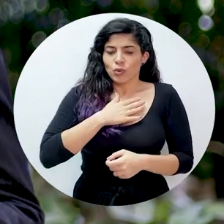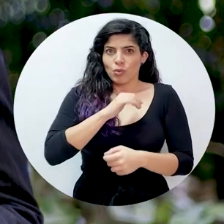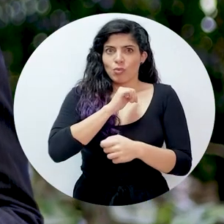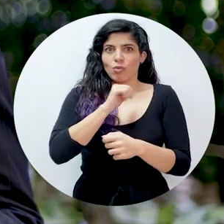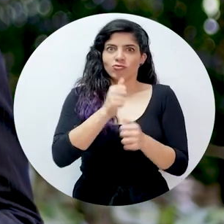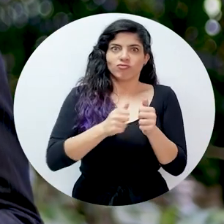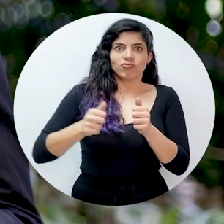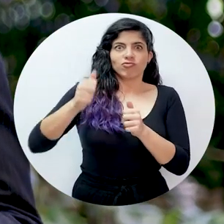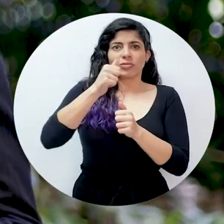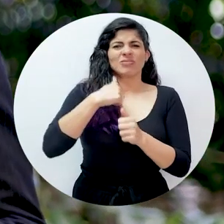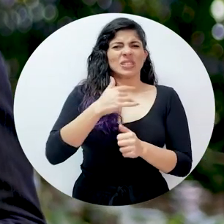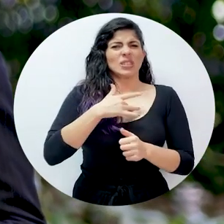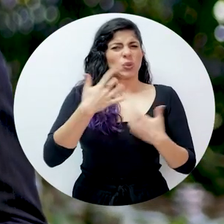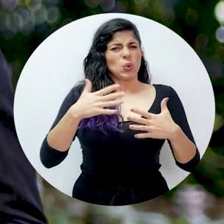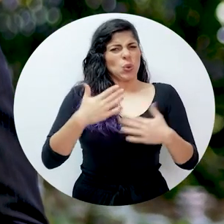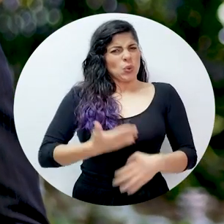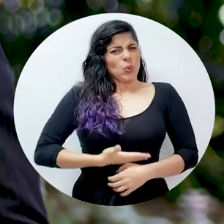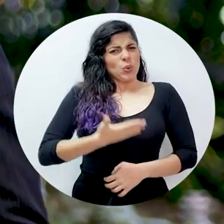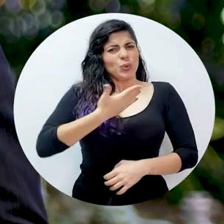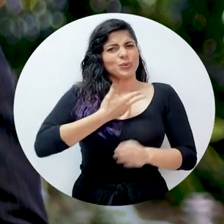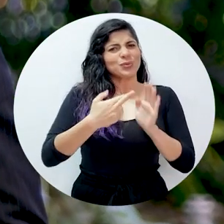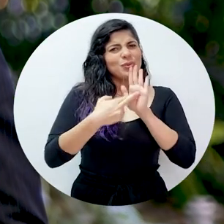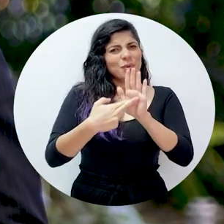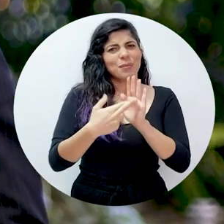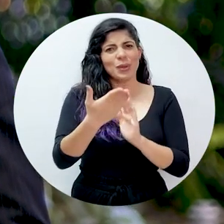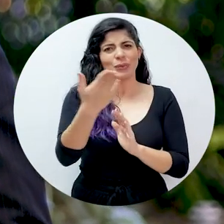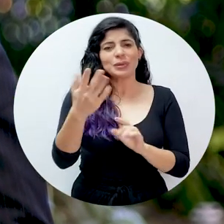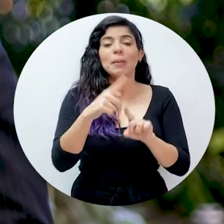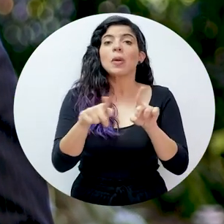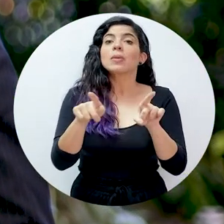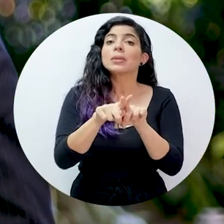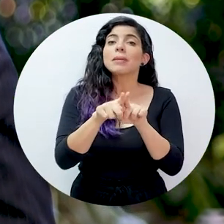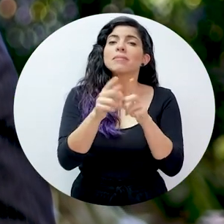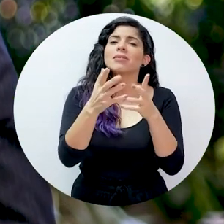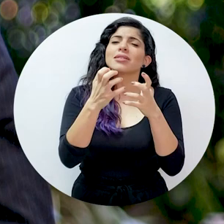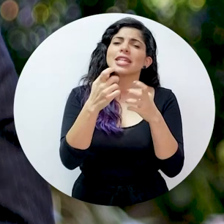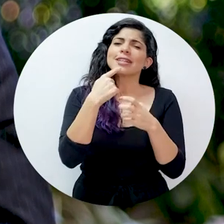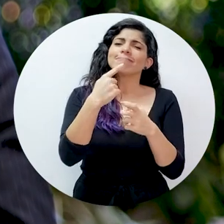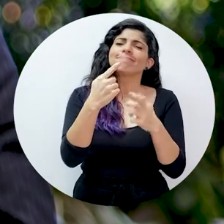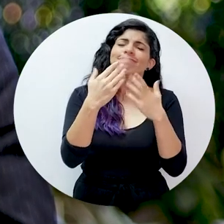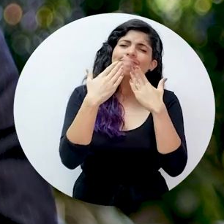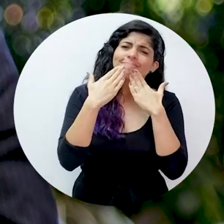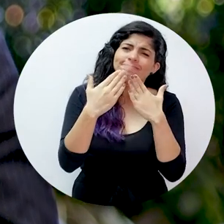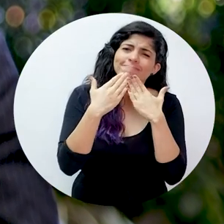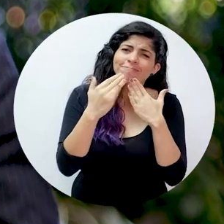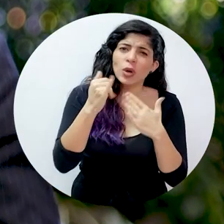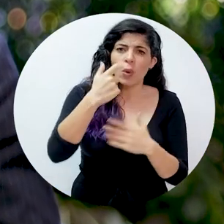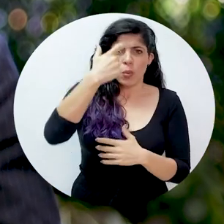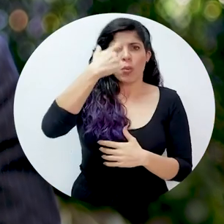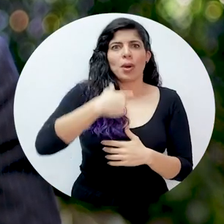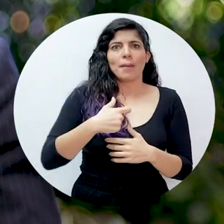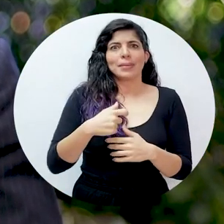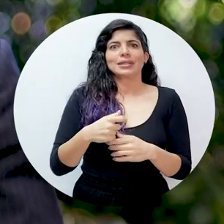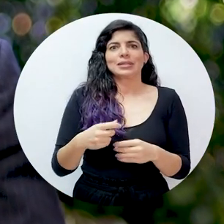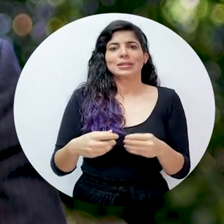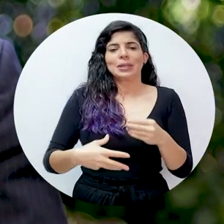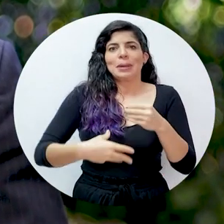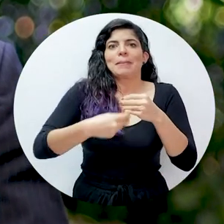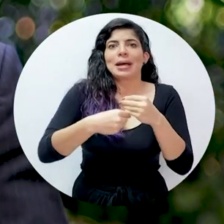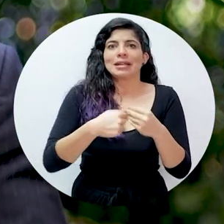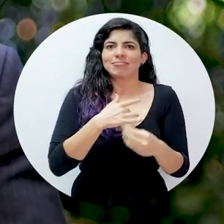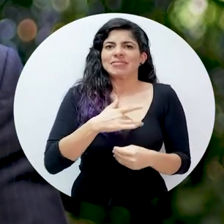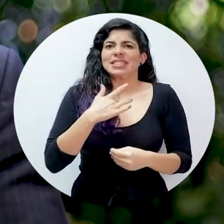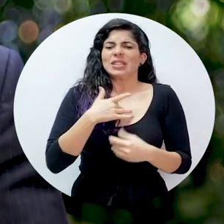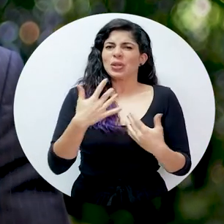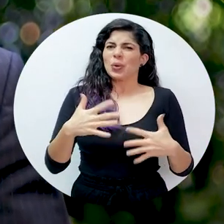Yo como jerarca me siento sumamente orgulloso de representarlos, pero también les quiero dar ese agradecimiento como un ciudadano más que